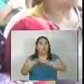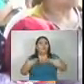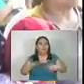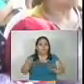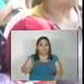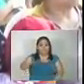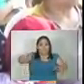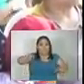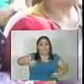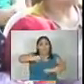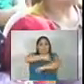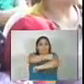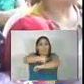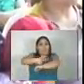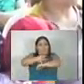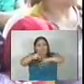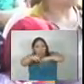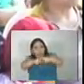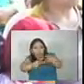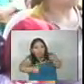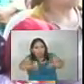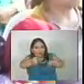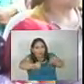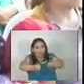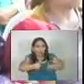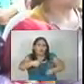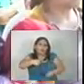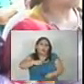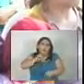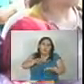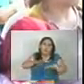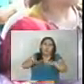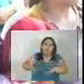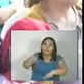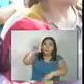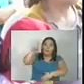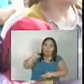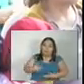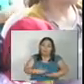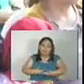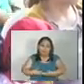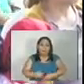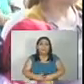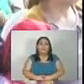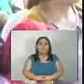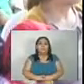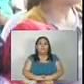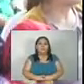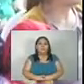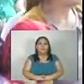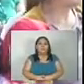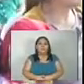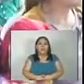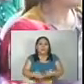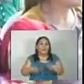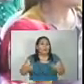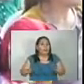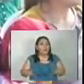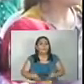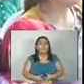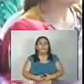mecánico de la universidad. En agradecimiento a él pues ven y